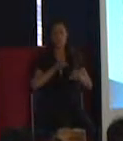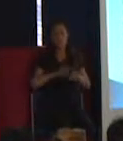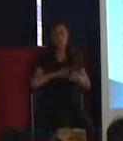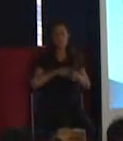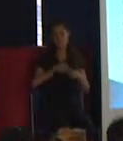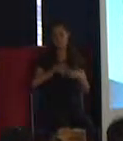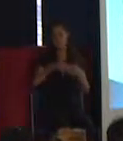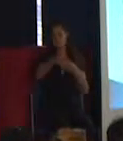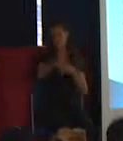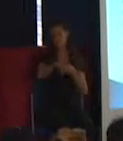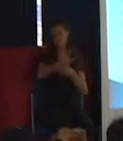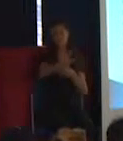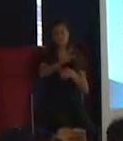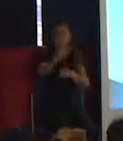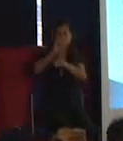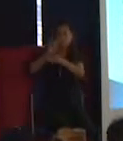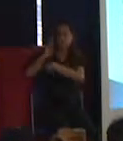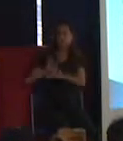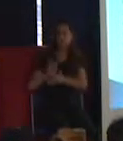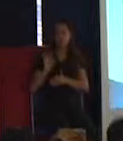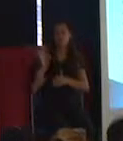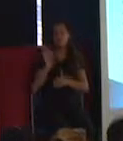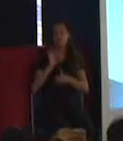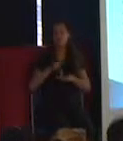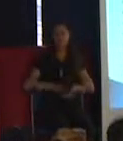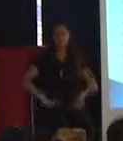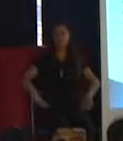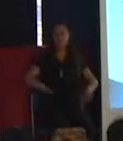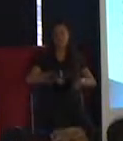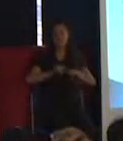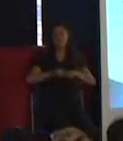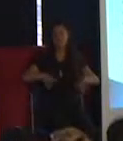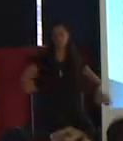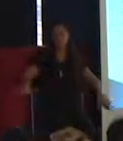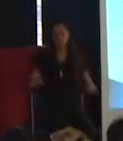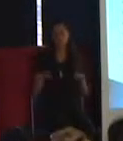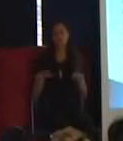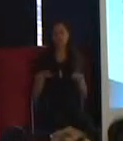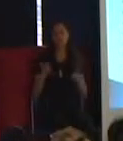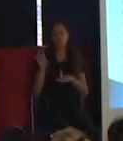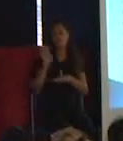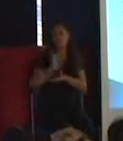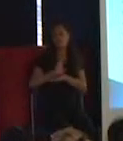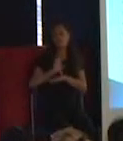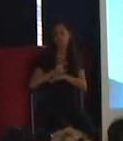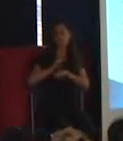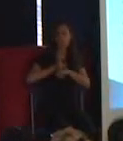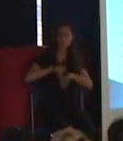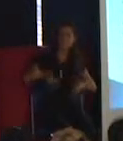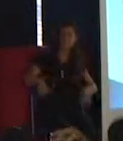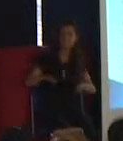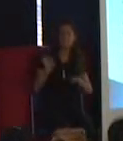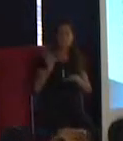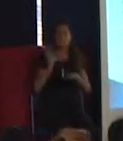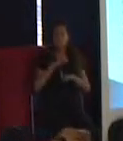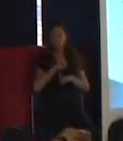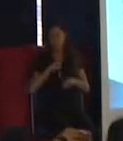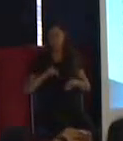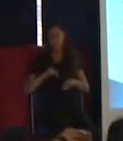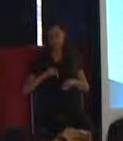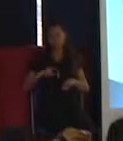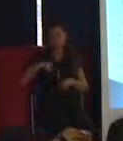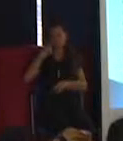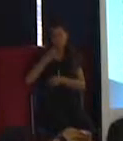cada espacio público, para que tanto las entidades públicas o privadas, ¿sí?, cumplan esta